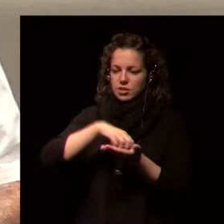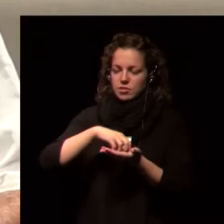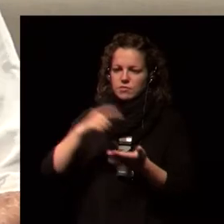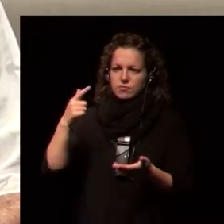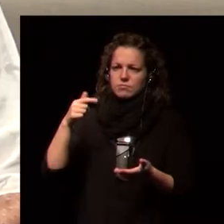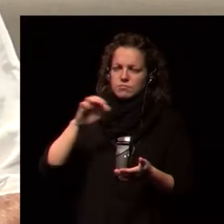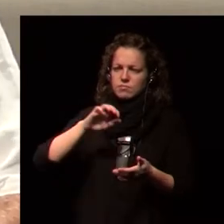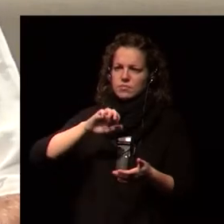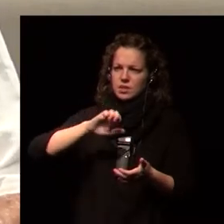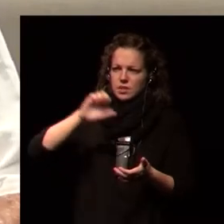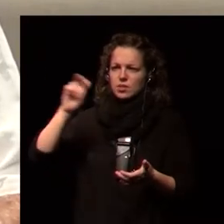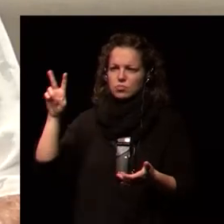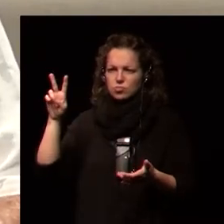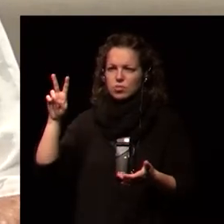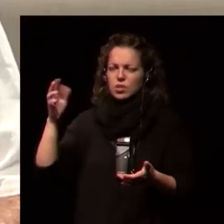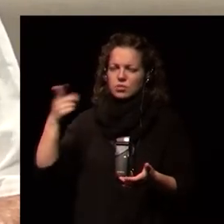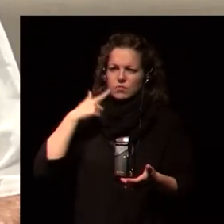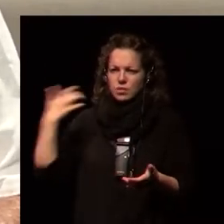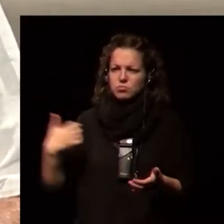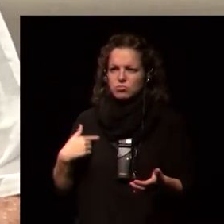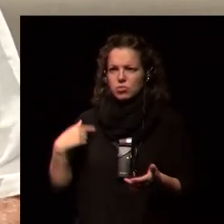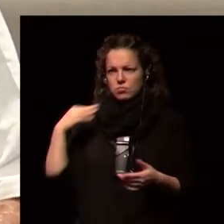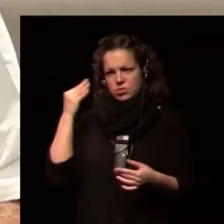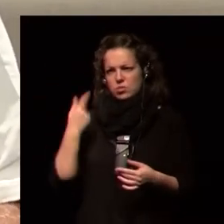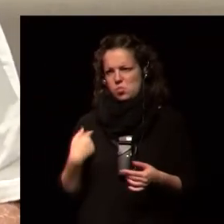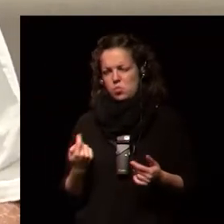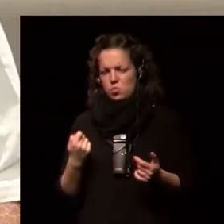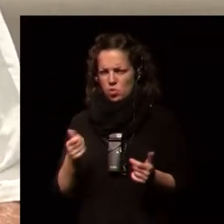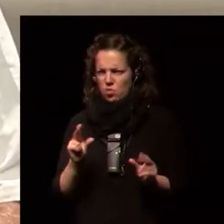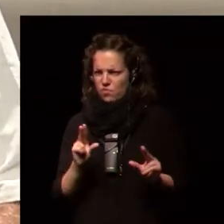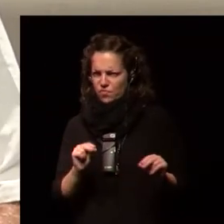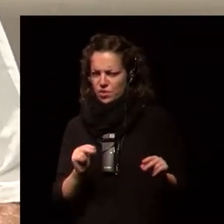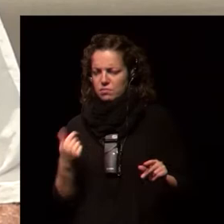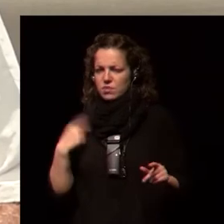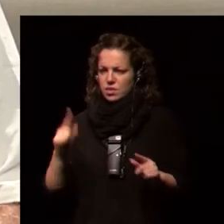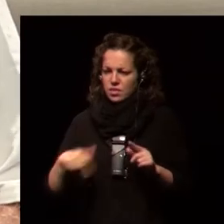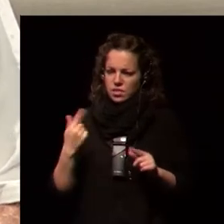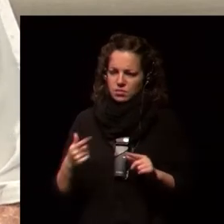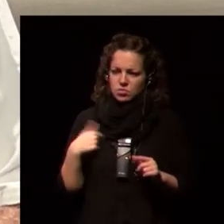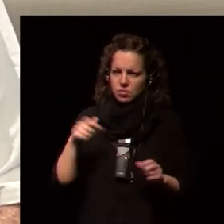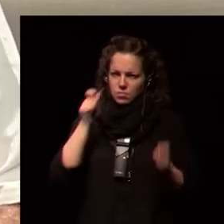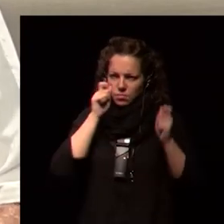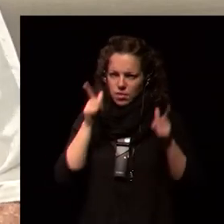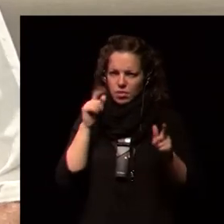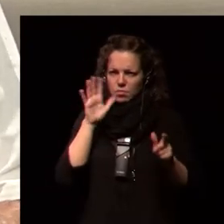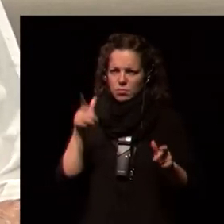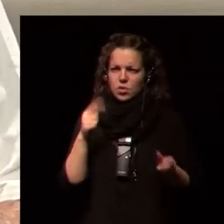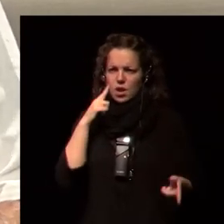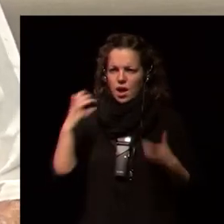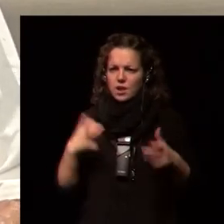estaba pasando un poco de la raya. Era únicamente más tarde que yo me di cuenta que el arte